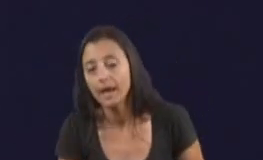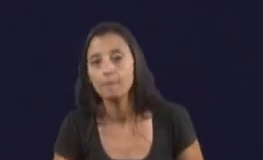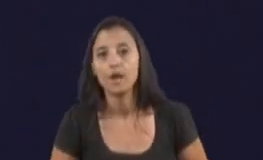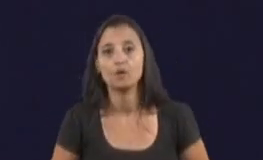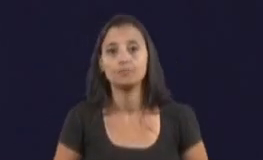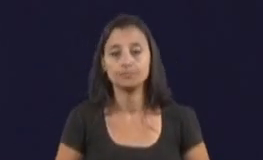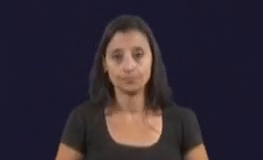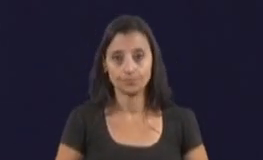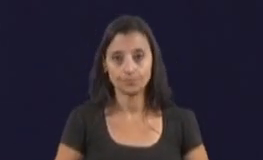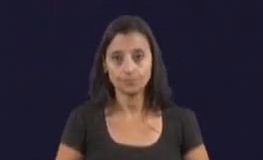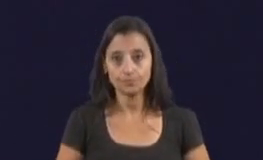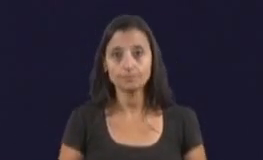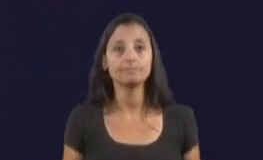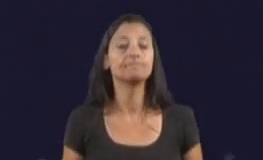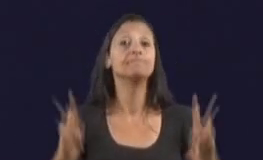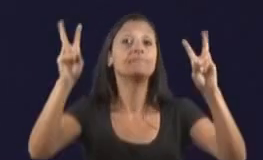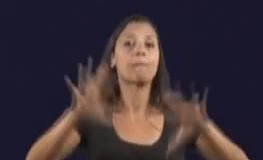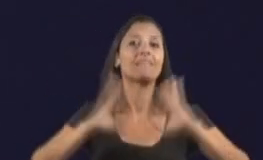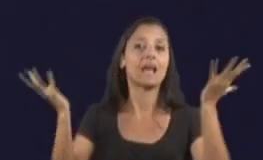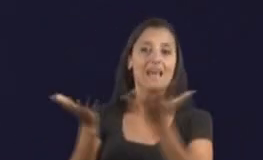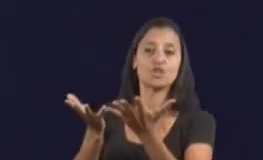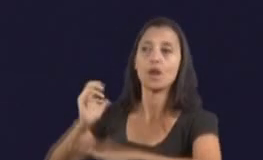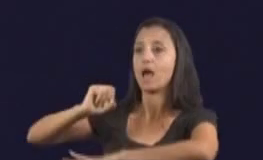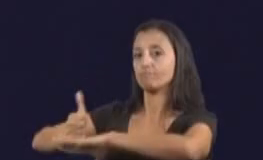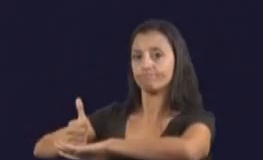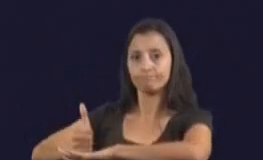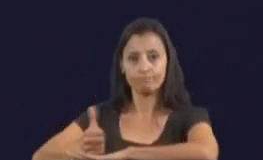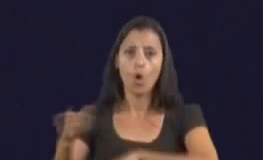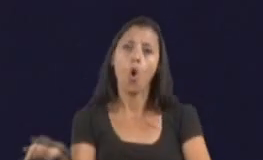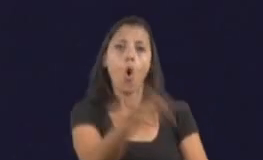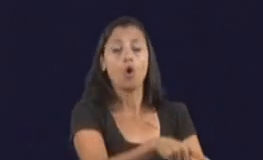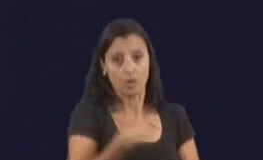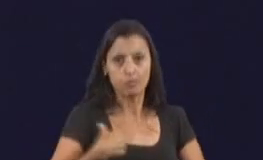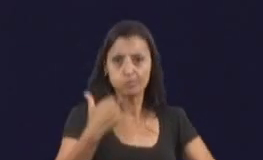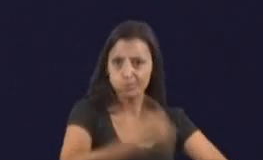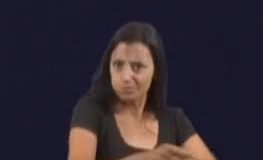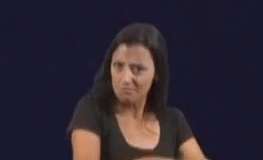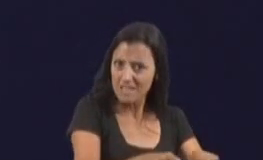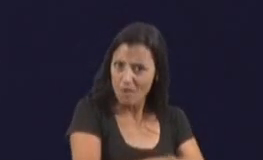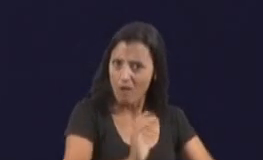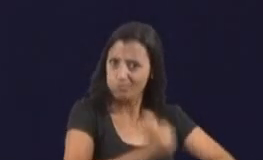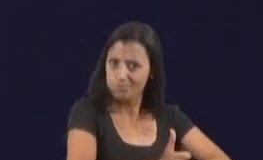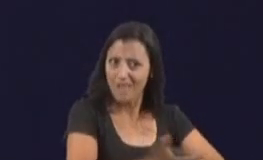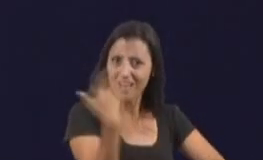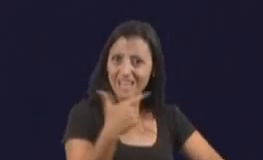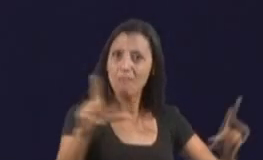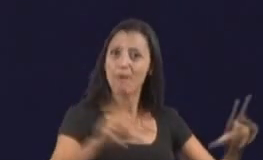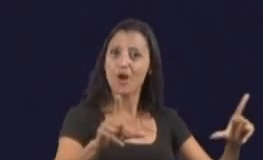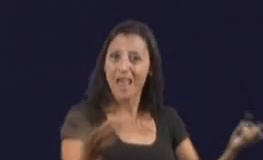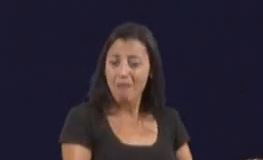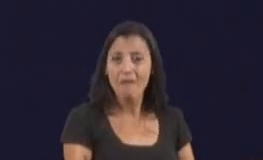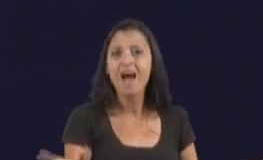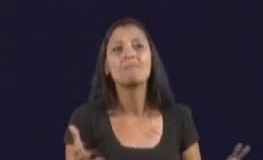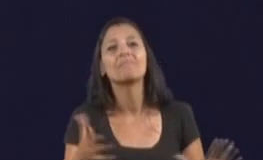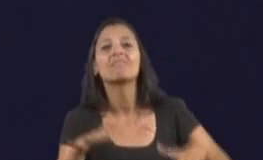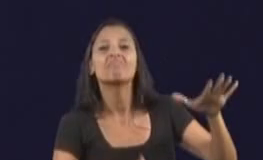cuestiones de índole internacional, y el otro, yo estuve ayer en el detrás de escena, y bueno, son ambientes más